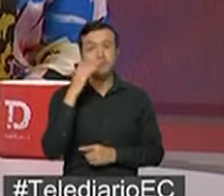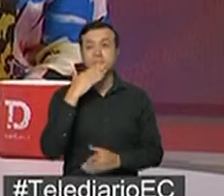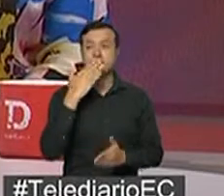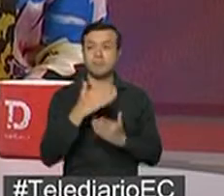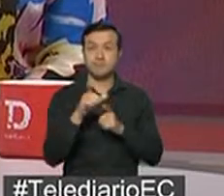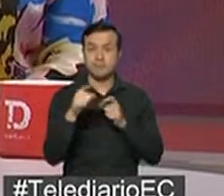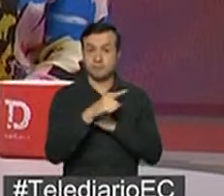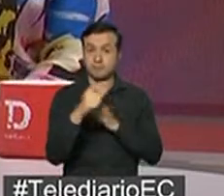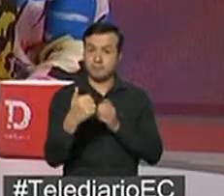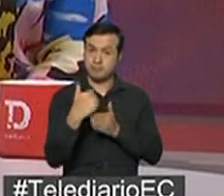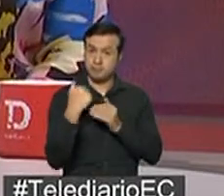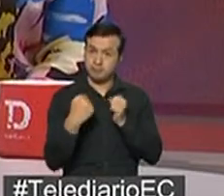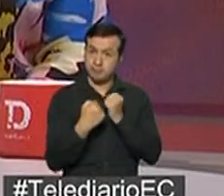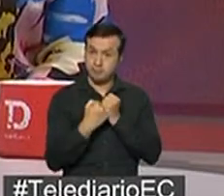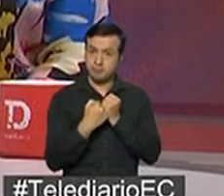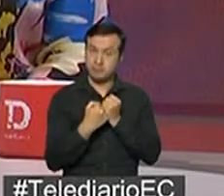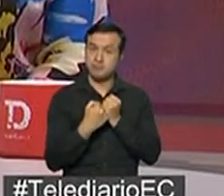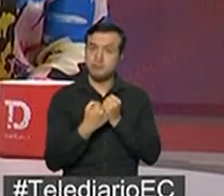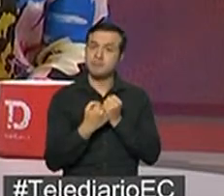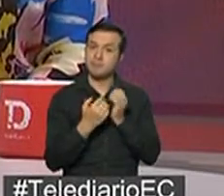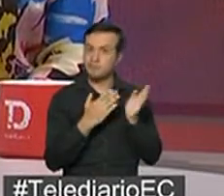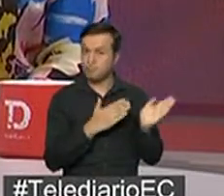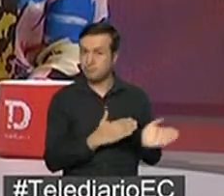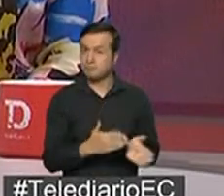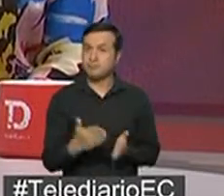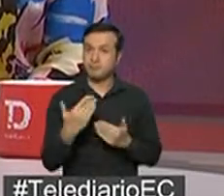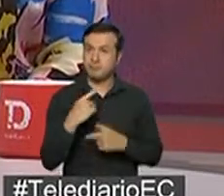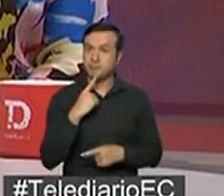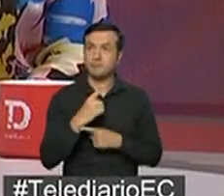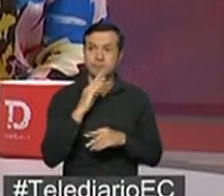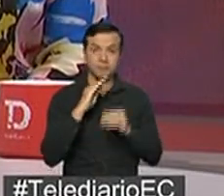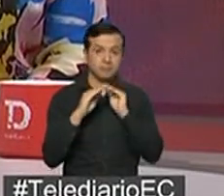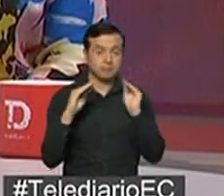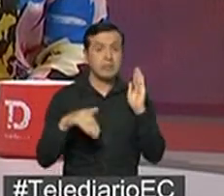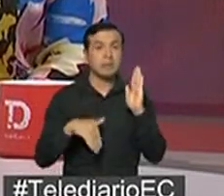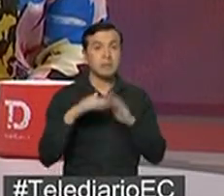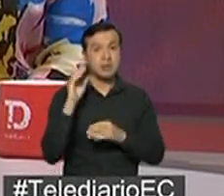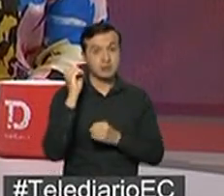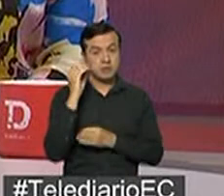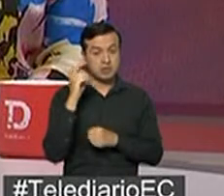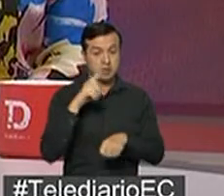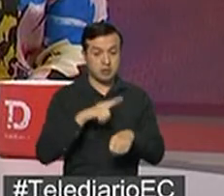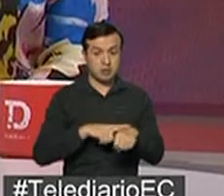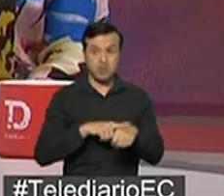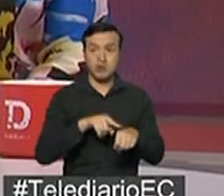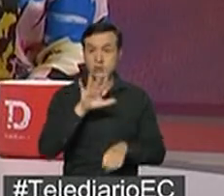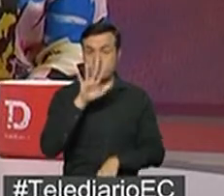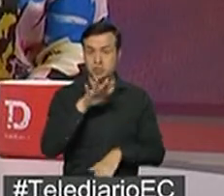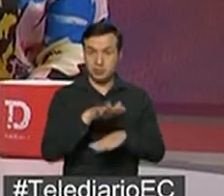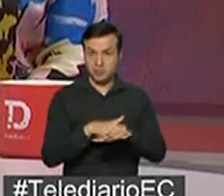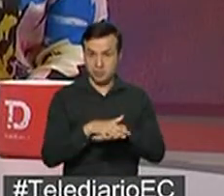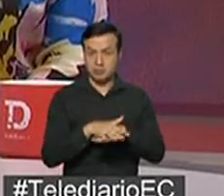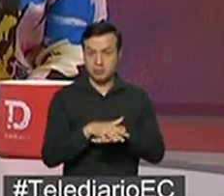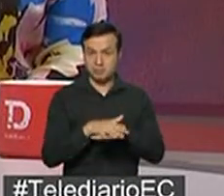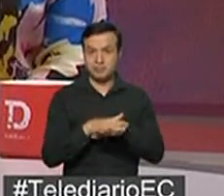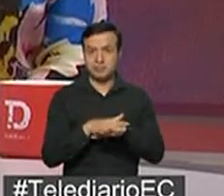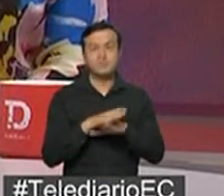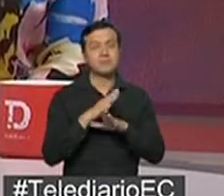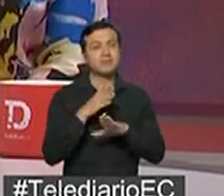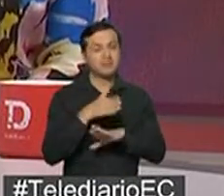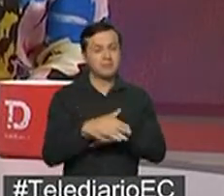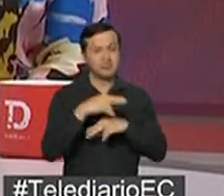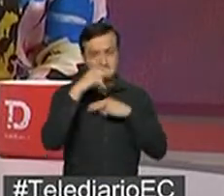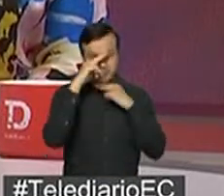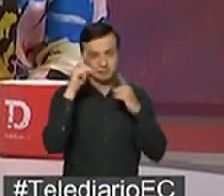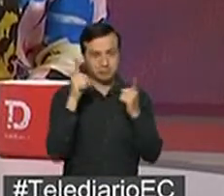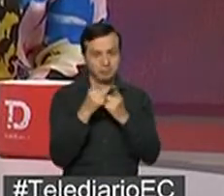por acompañarnos en esta emisión central de telediario los esperamos con más información a las 17 horas con 30 minutos en nuestro micro